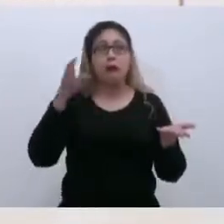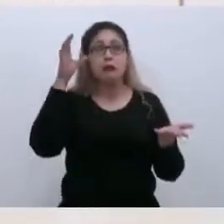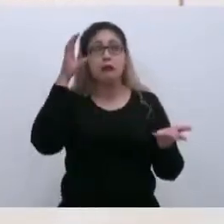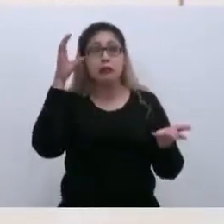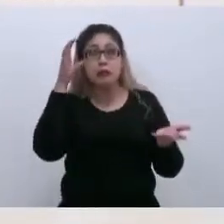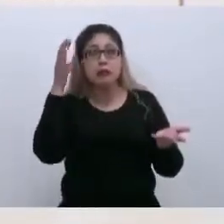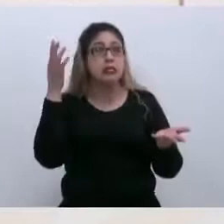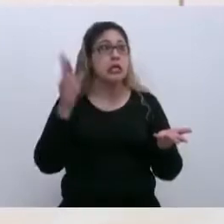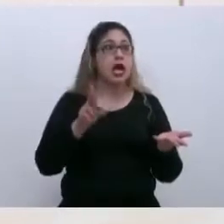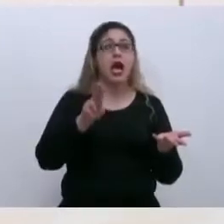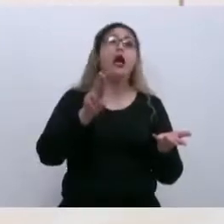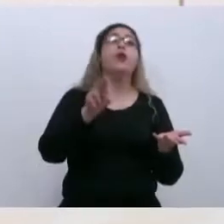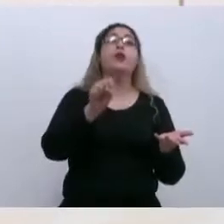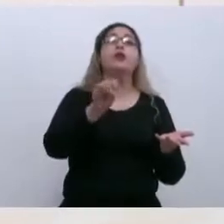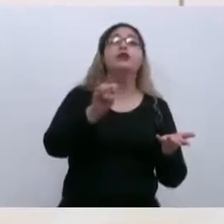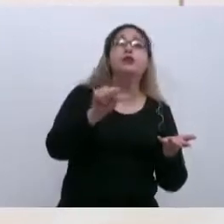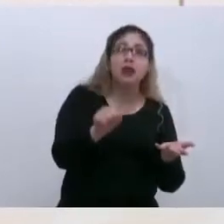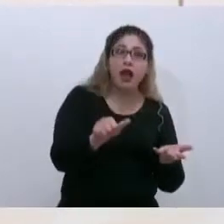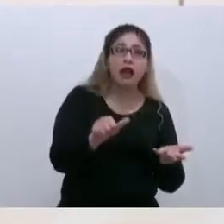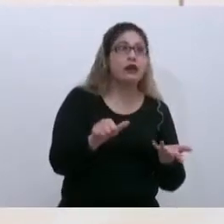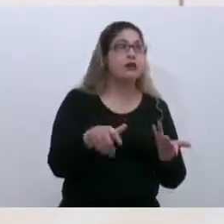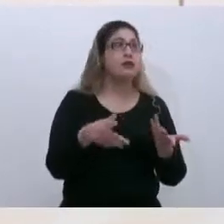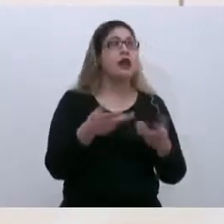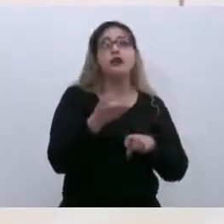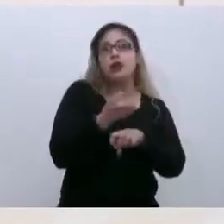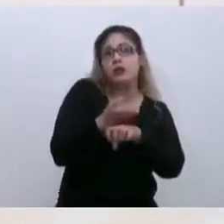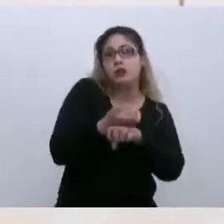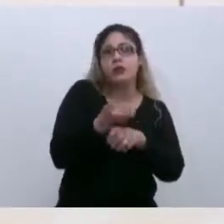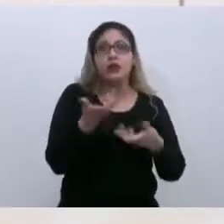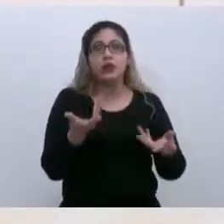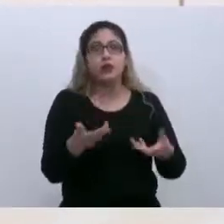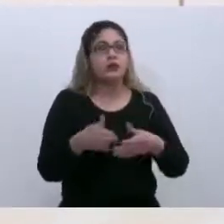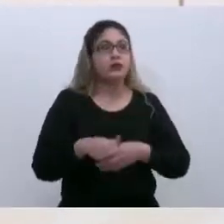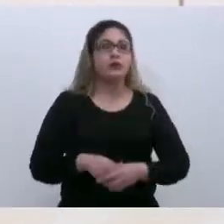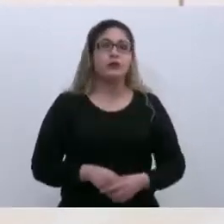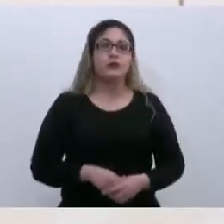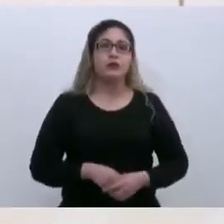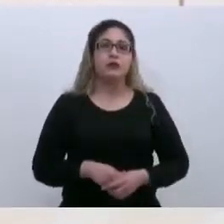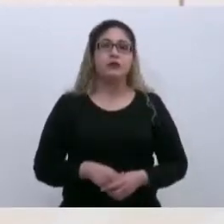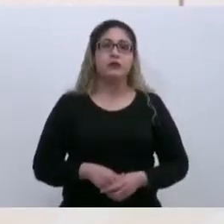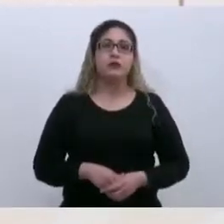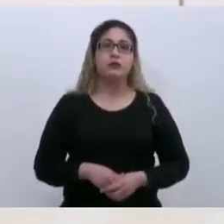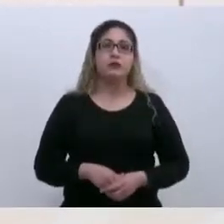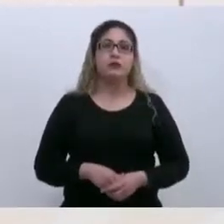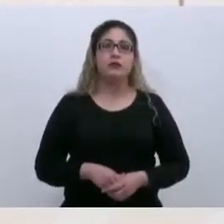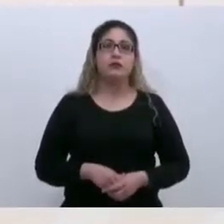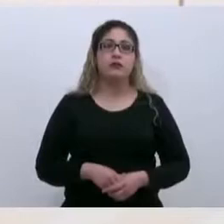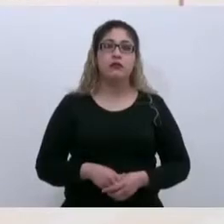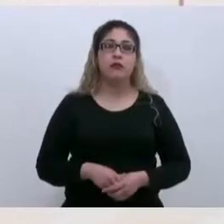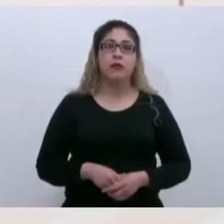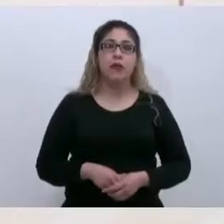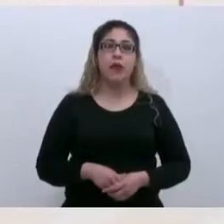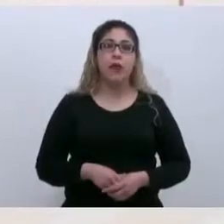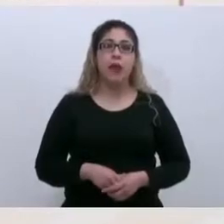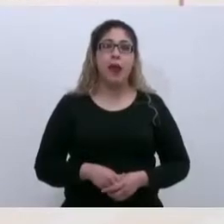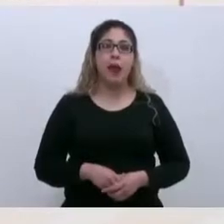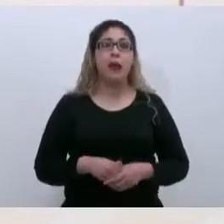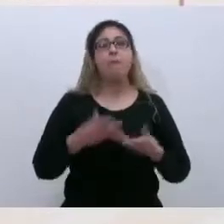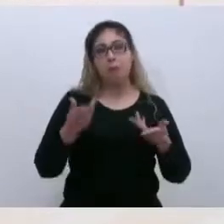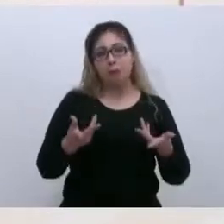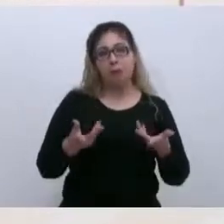de Estados Unidos. En este caso del apoyo de Estados Unidos,